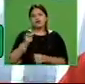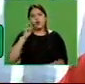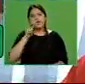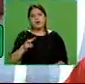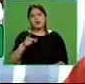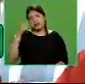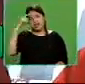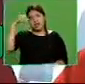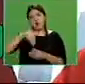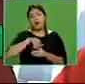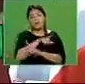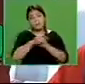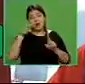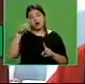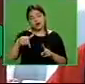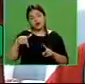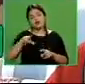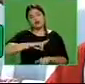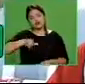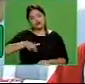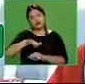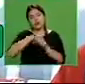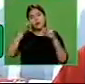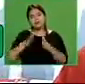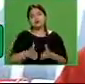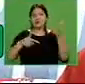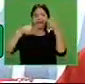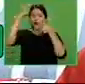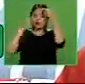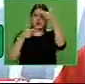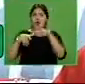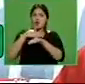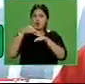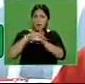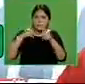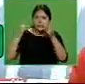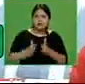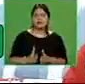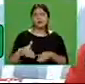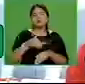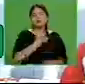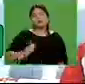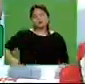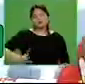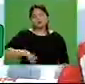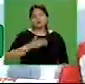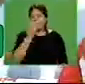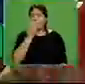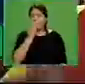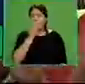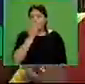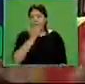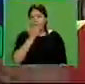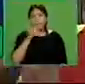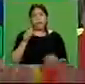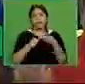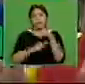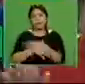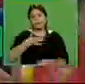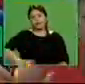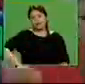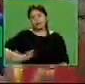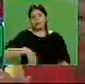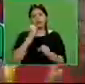día de las elecciones, pero aquí están los ministros de Chávez, aquí están los ministros del presidente Nicolás Maduro, sus